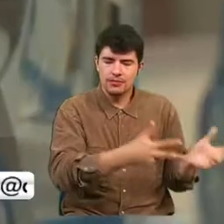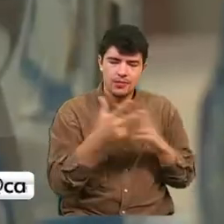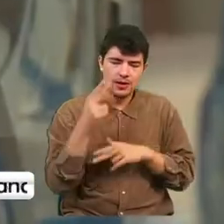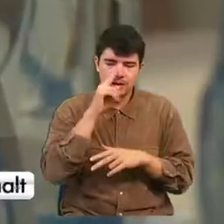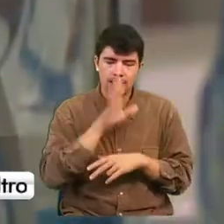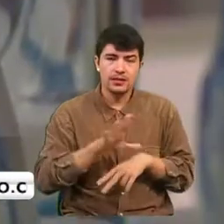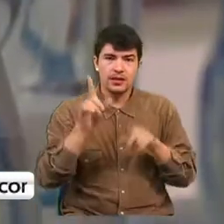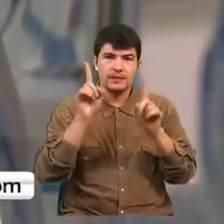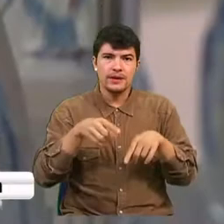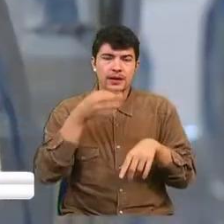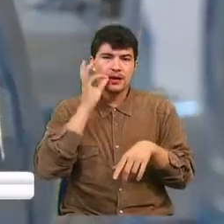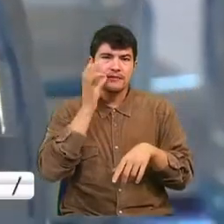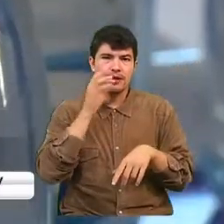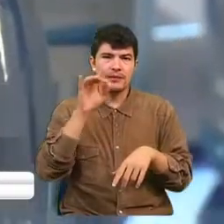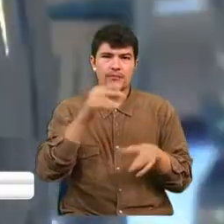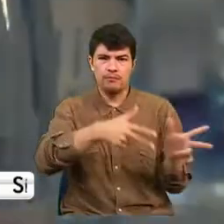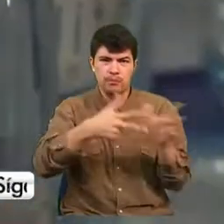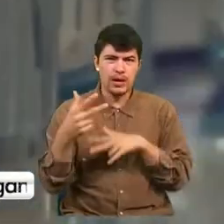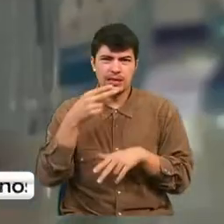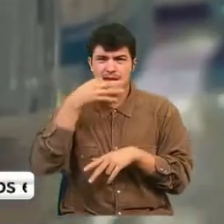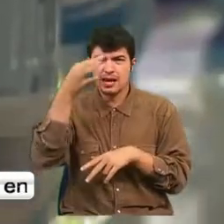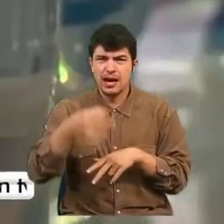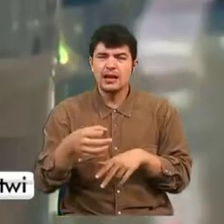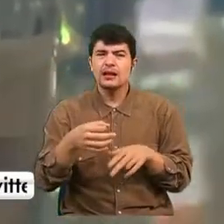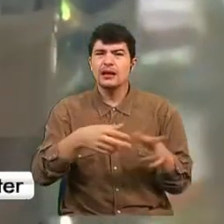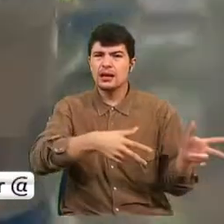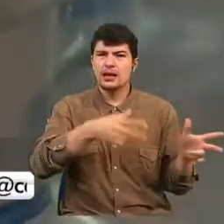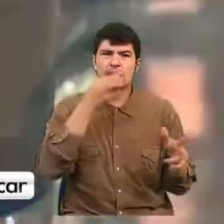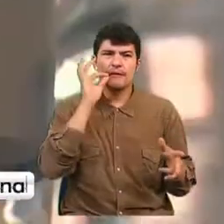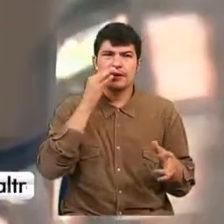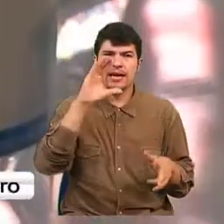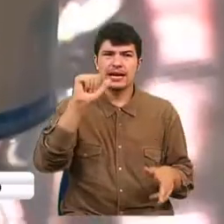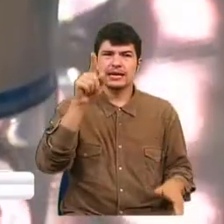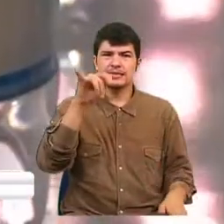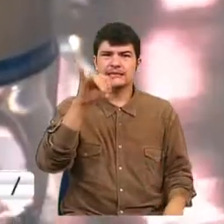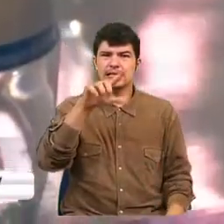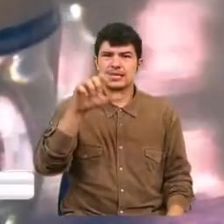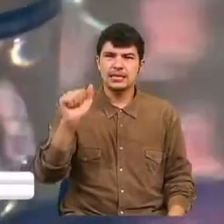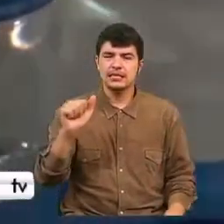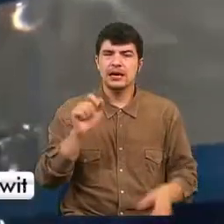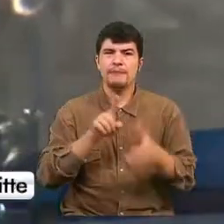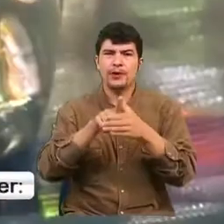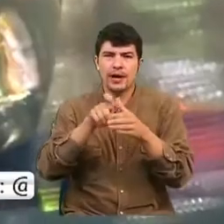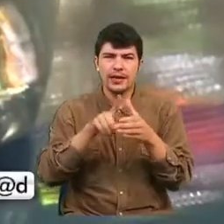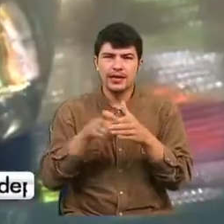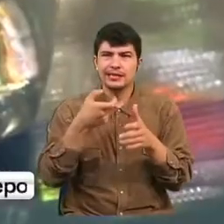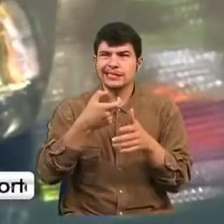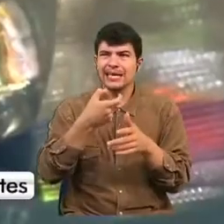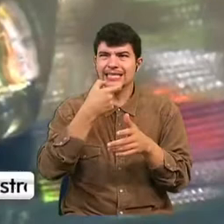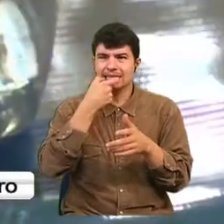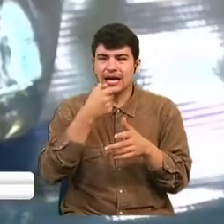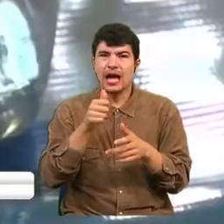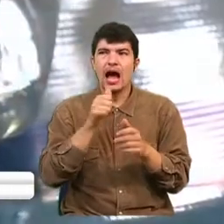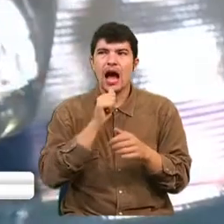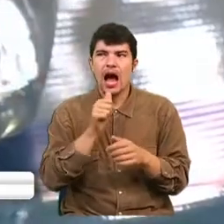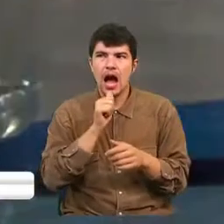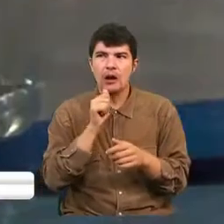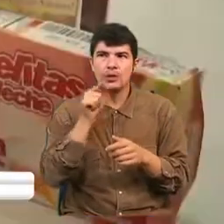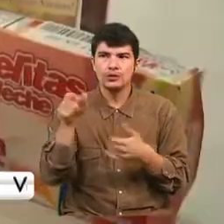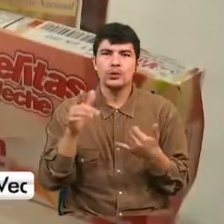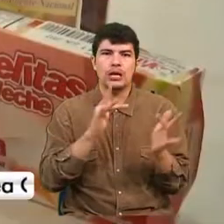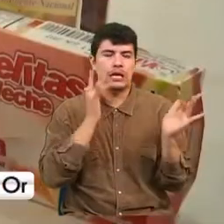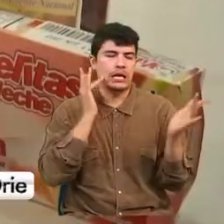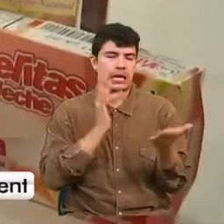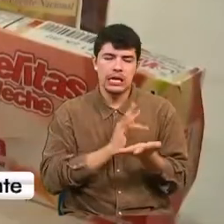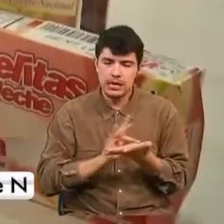Puente Real, café Castilla del municipio de Websa, ver el bocadillo, las galletas. Encontramos agua tratada ya y